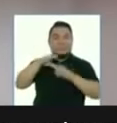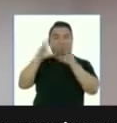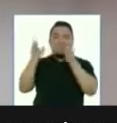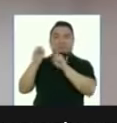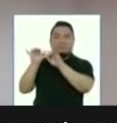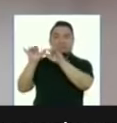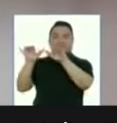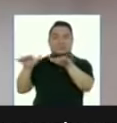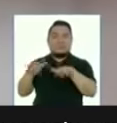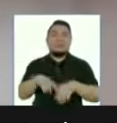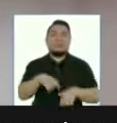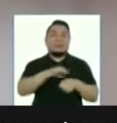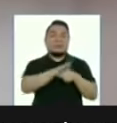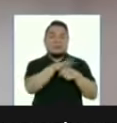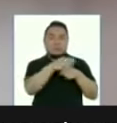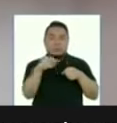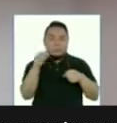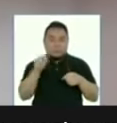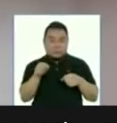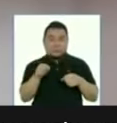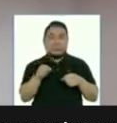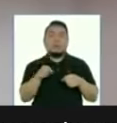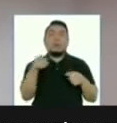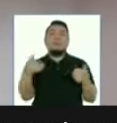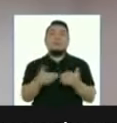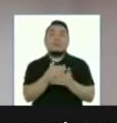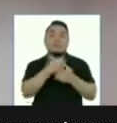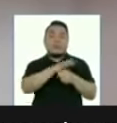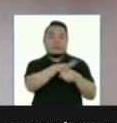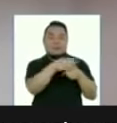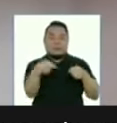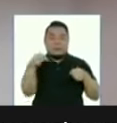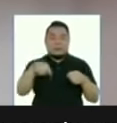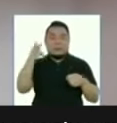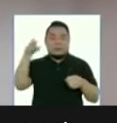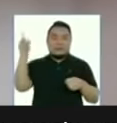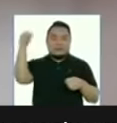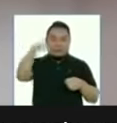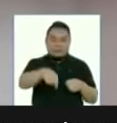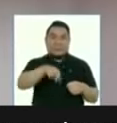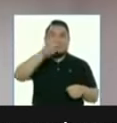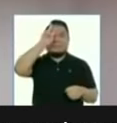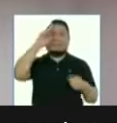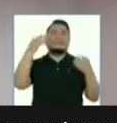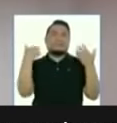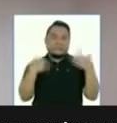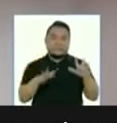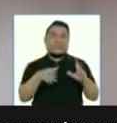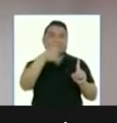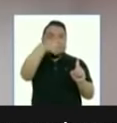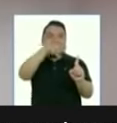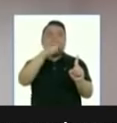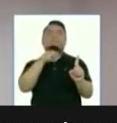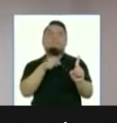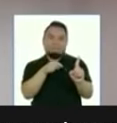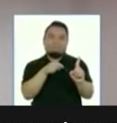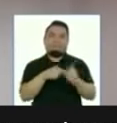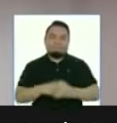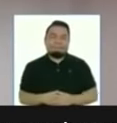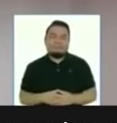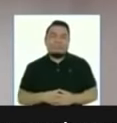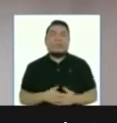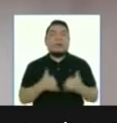mundo del SARS-CoV-2. Esta nueva variante ya se encuentra en nuestro país y quisiéramos informarles a todos un poco